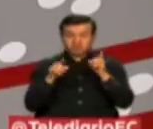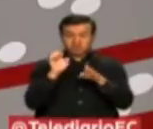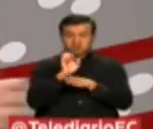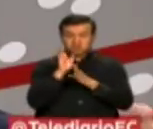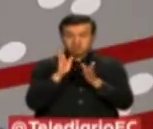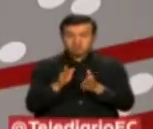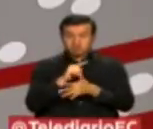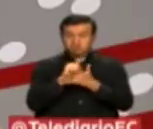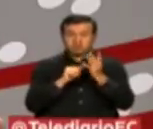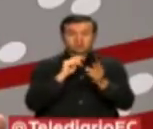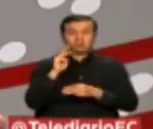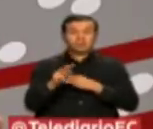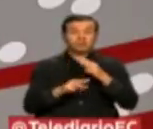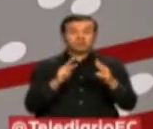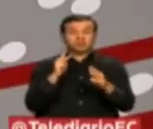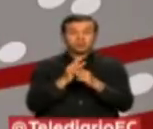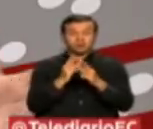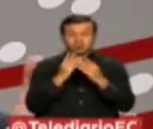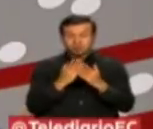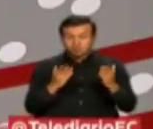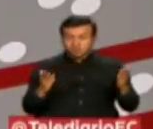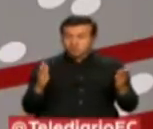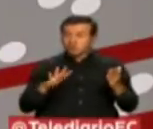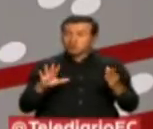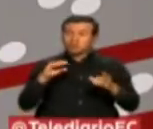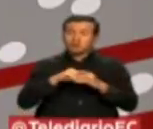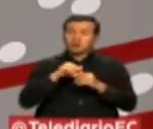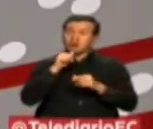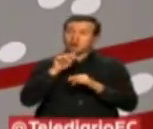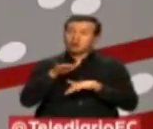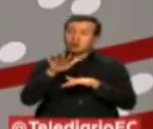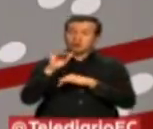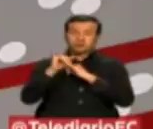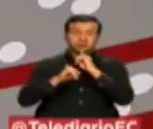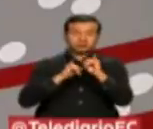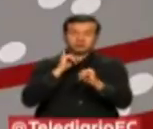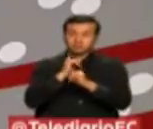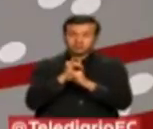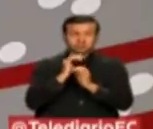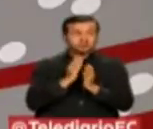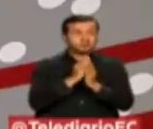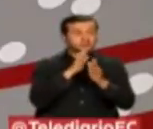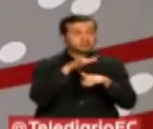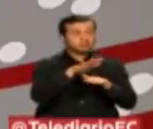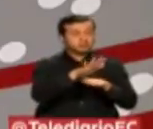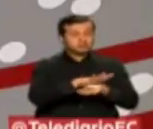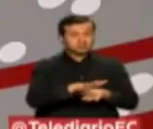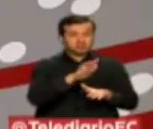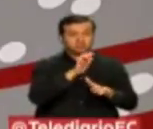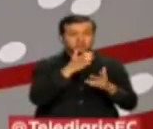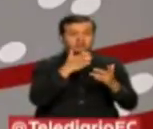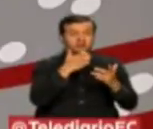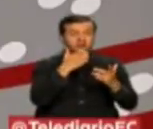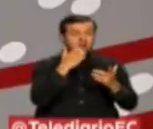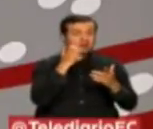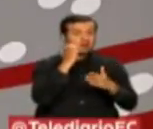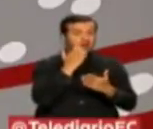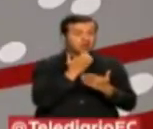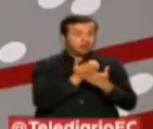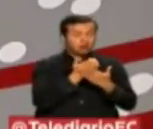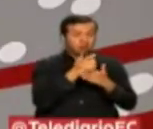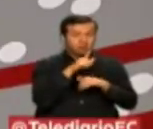se mueve en el mundo, ¿no? Pesca en aguas internacionales y pesca también en las zonas económicas exclusivas. Sin